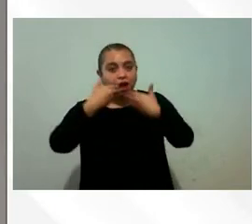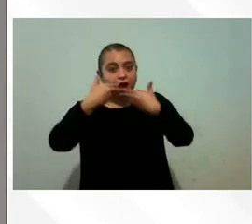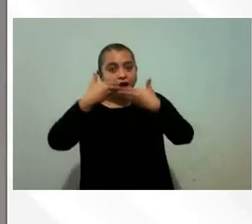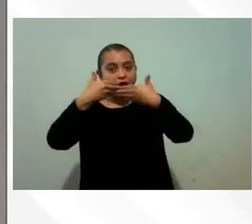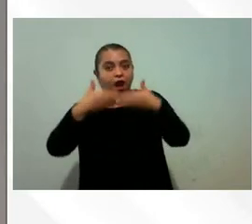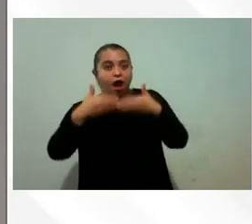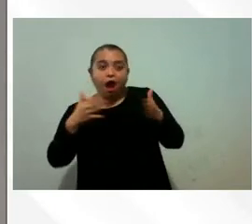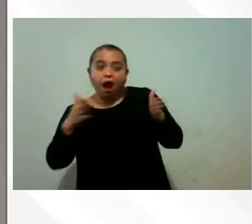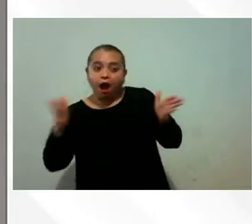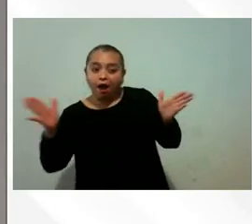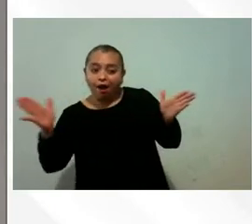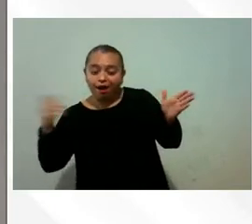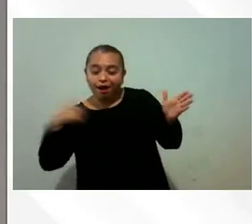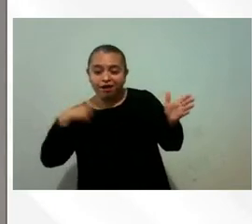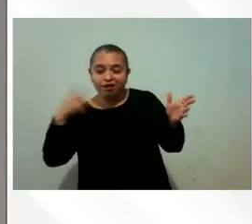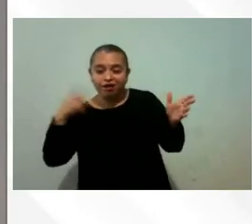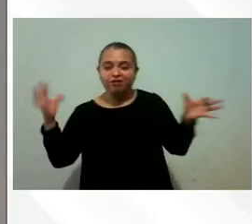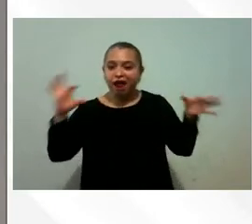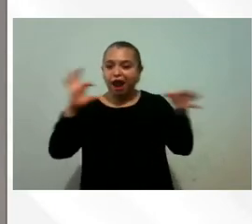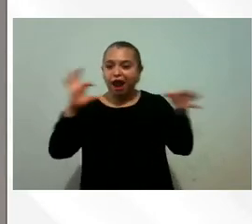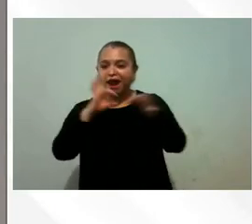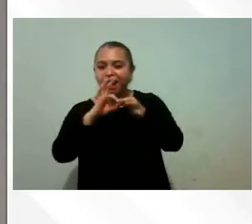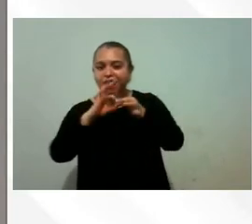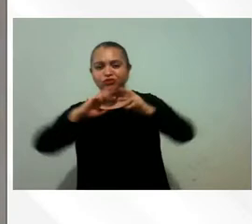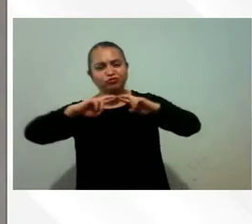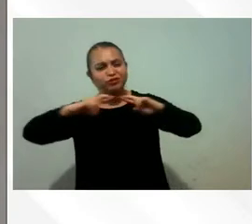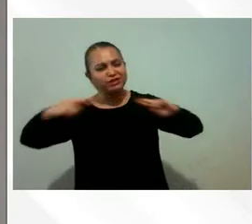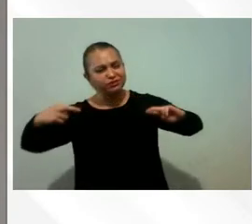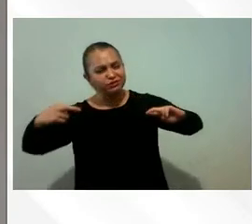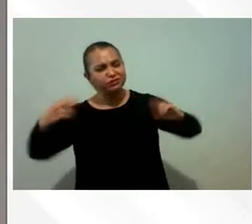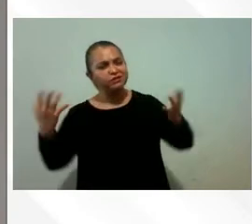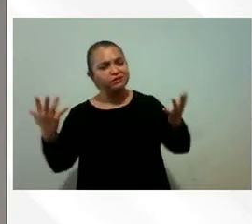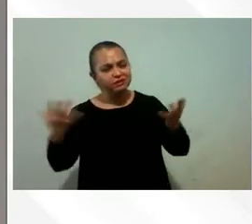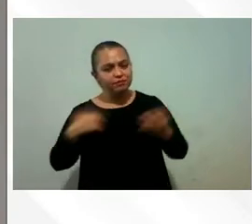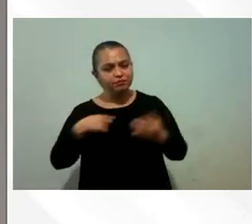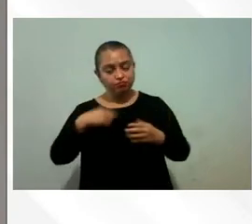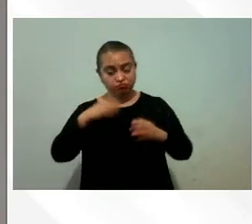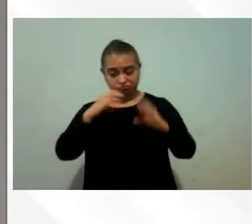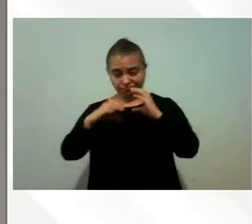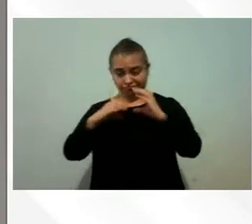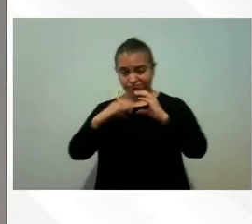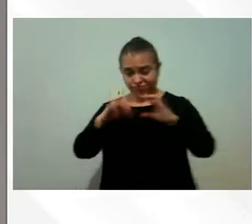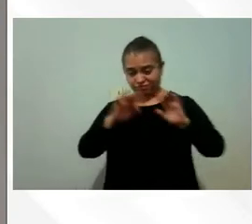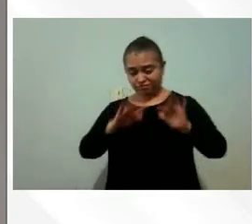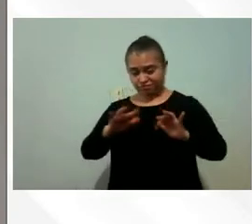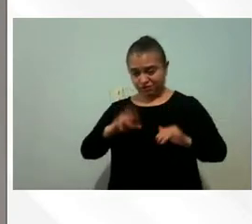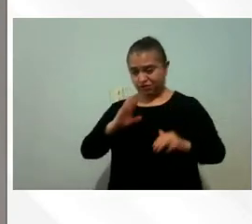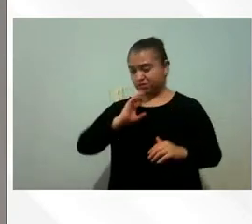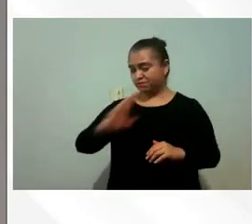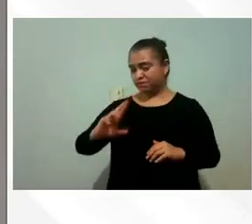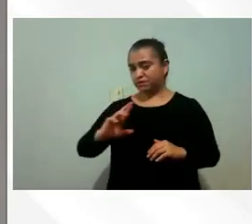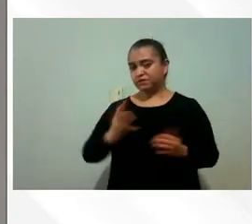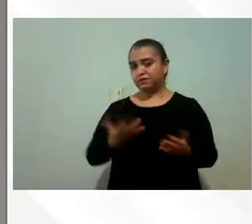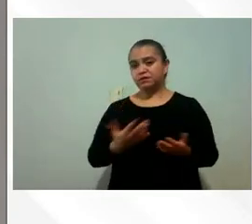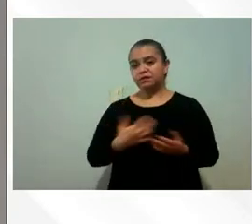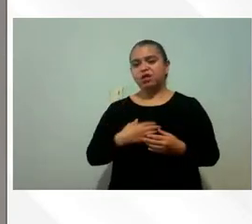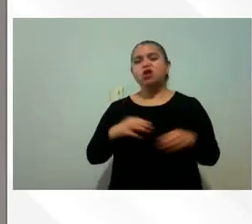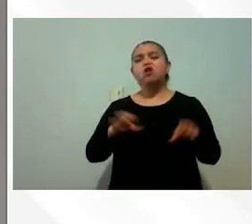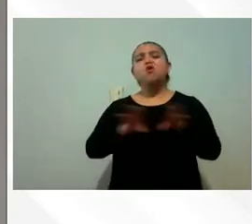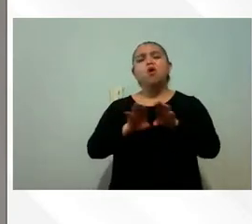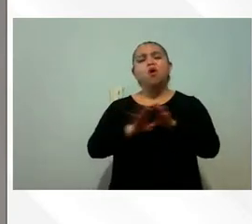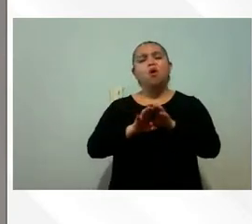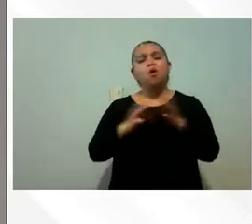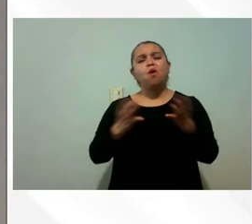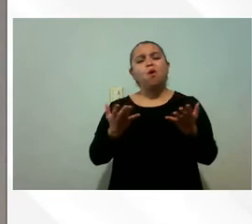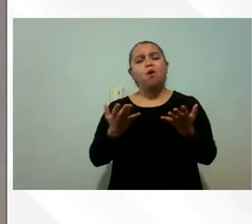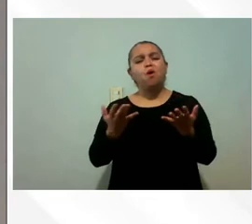crear lazos. Y voy a invitarles a que en el chat nos vayan como dando respuesta en cómo este